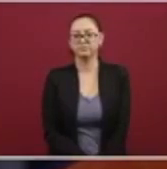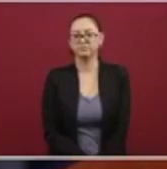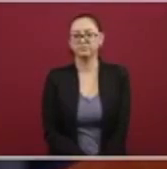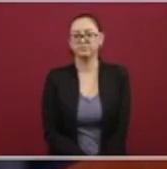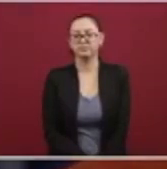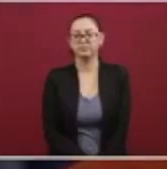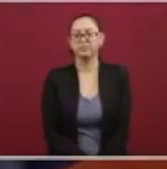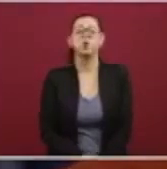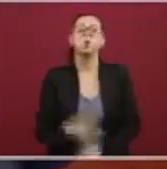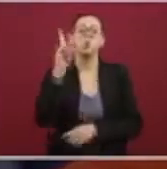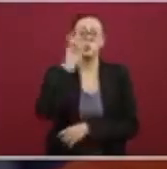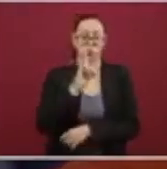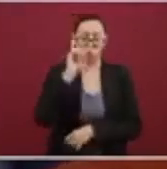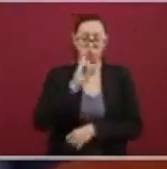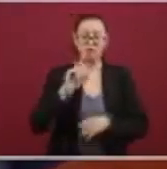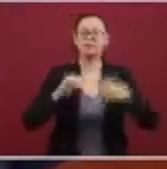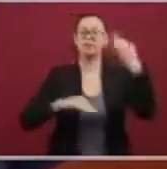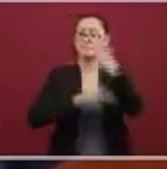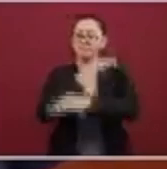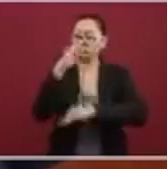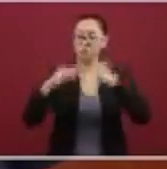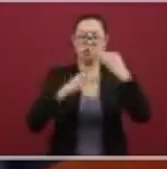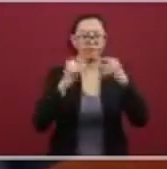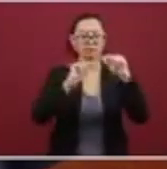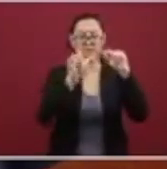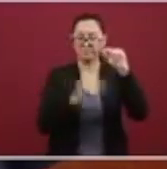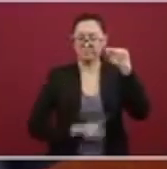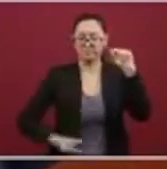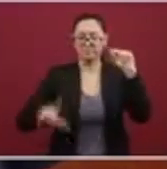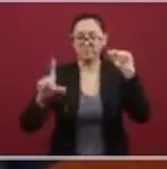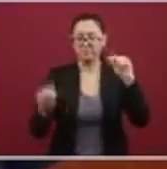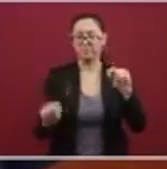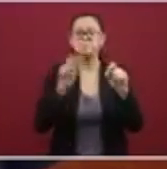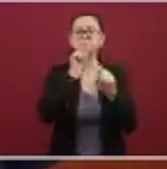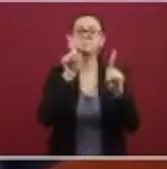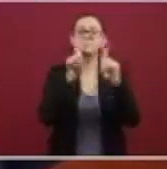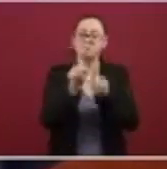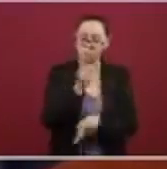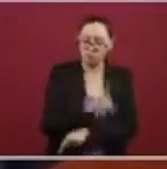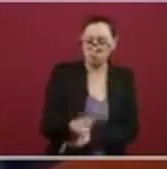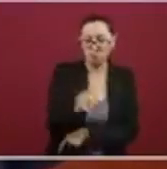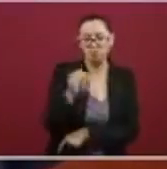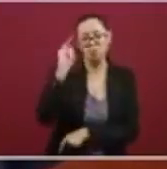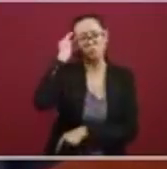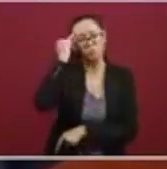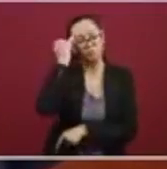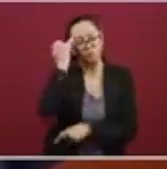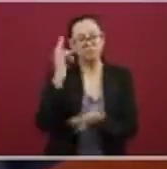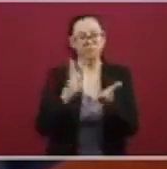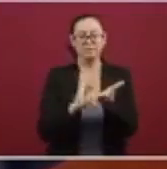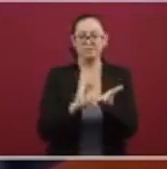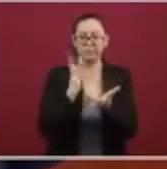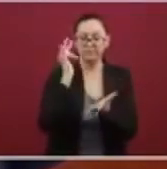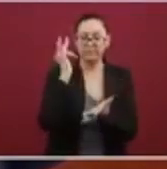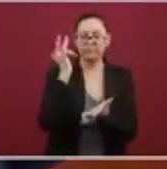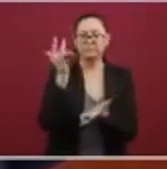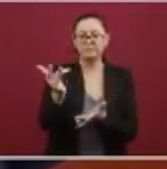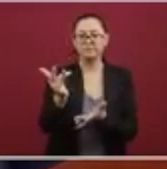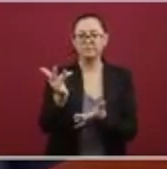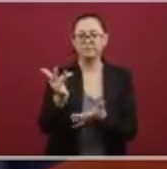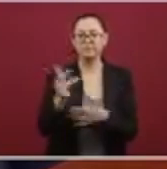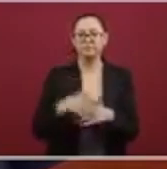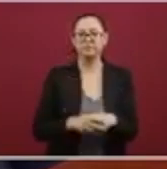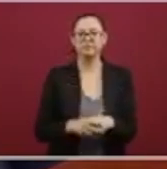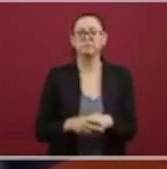A todas las madres del país y de los pueblos indígenas, gracias por también